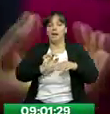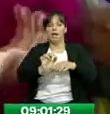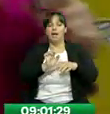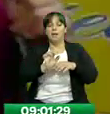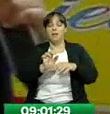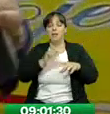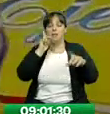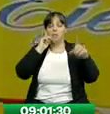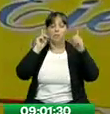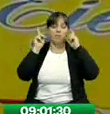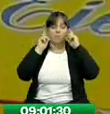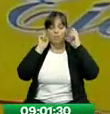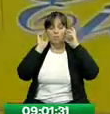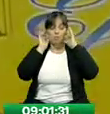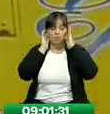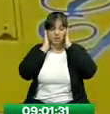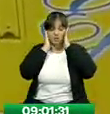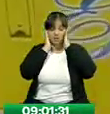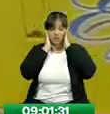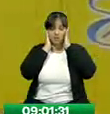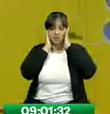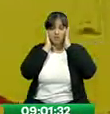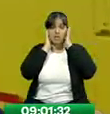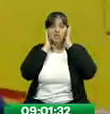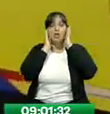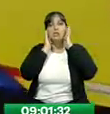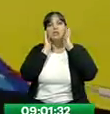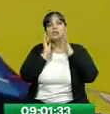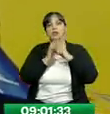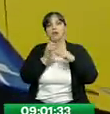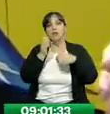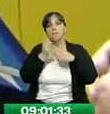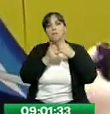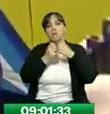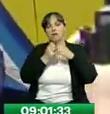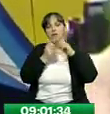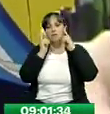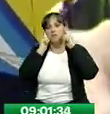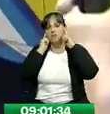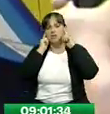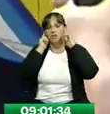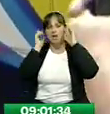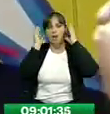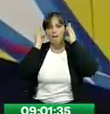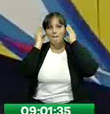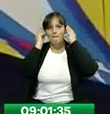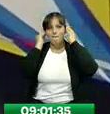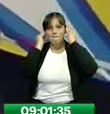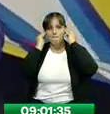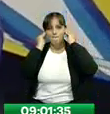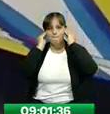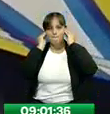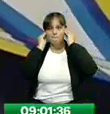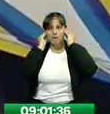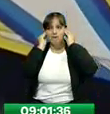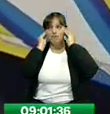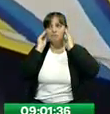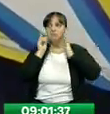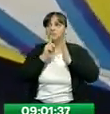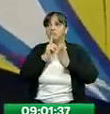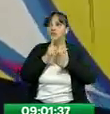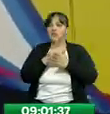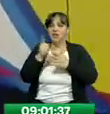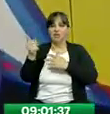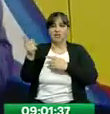lamentablemente les ha afectado mucho la audición nosotros que permanecemos tan solo unos minutos nos causa algo de molestia